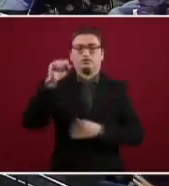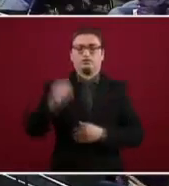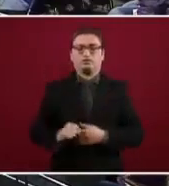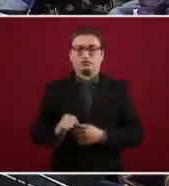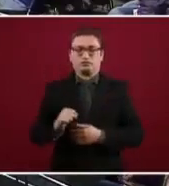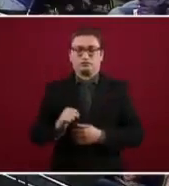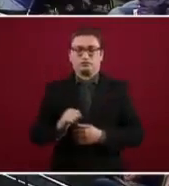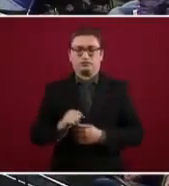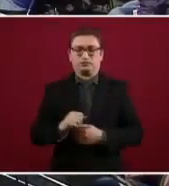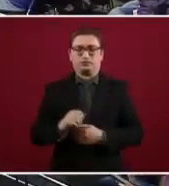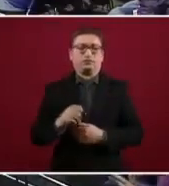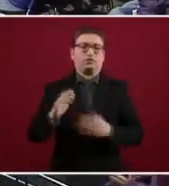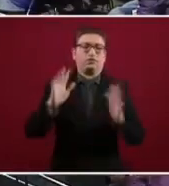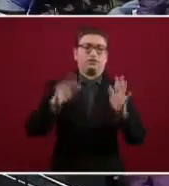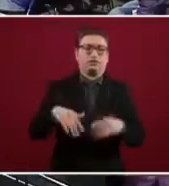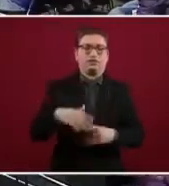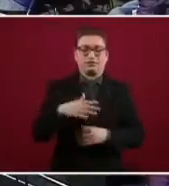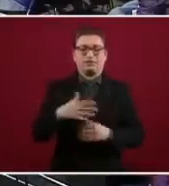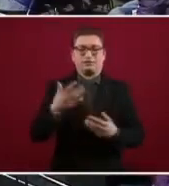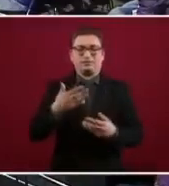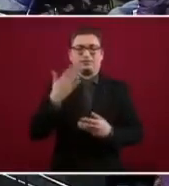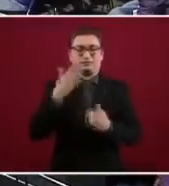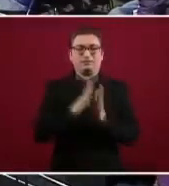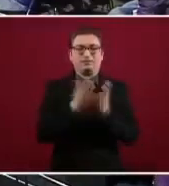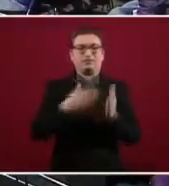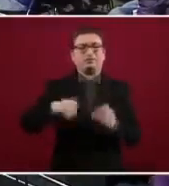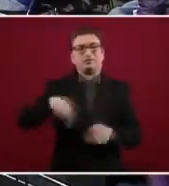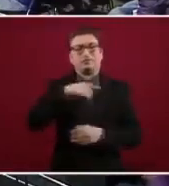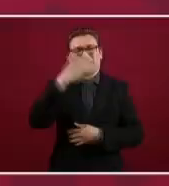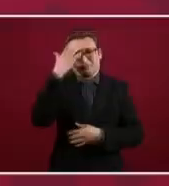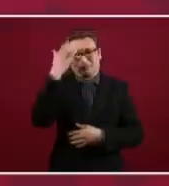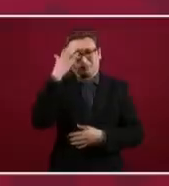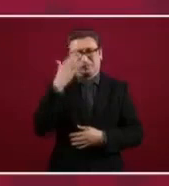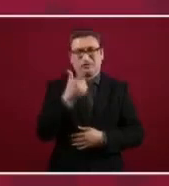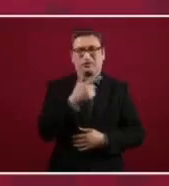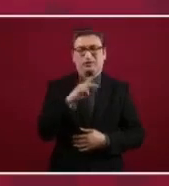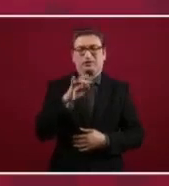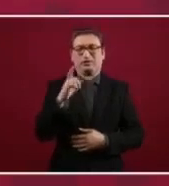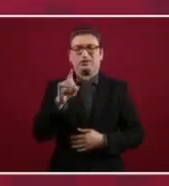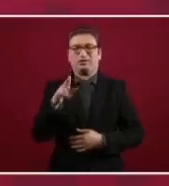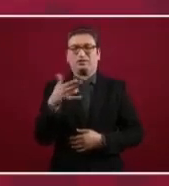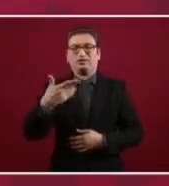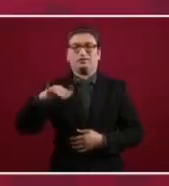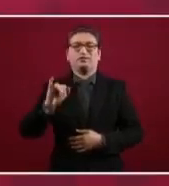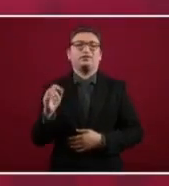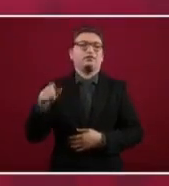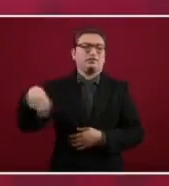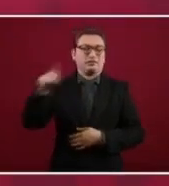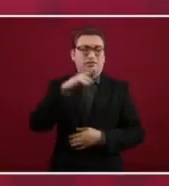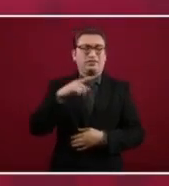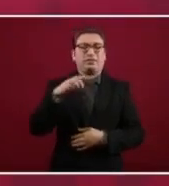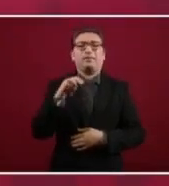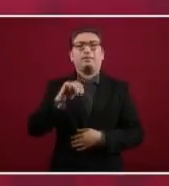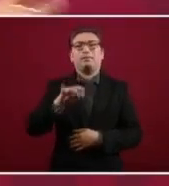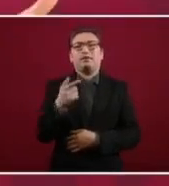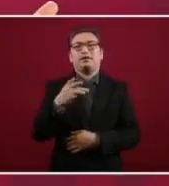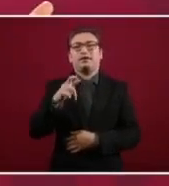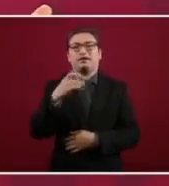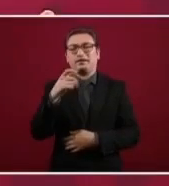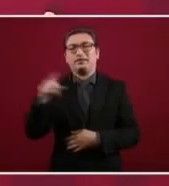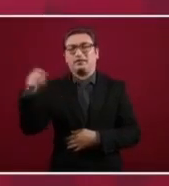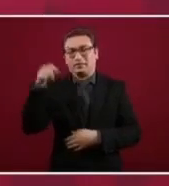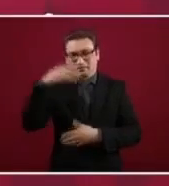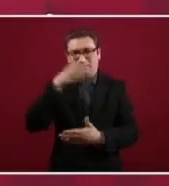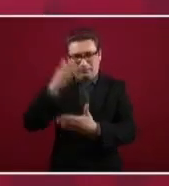ciudad todos conocemos la de gandhi hija de miguel ángel de quevedo ahí vamos a arrancar para que vayan y compren libros